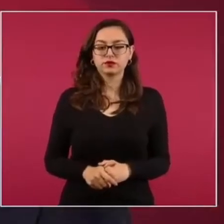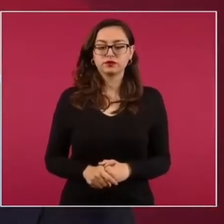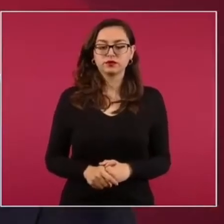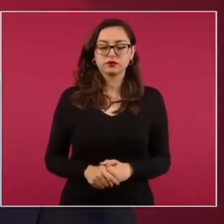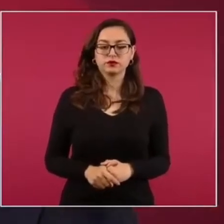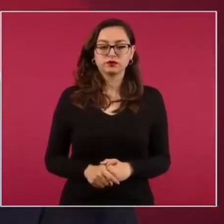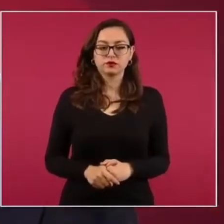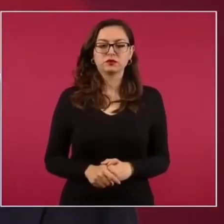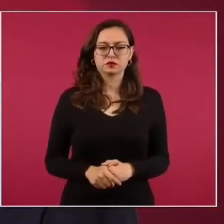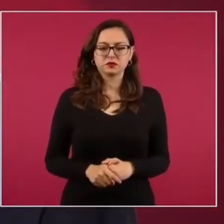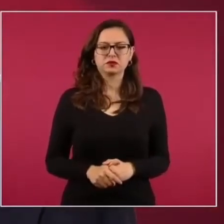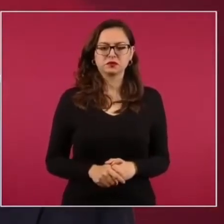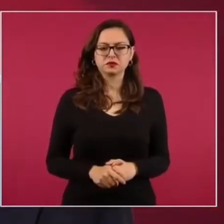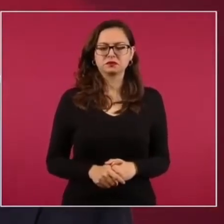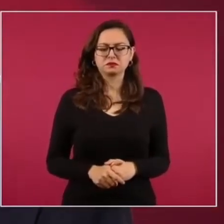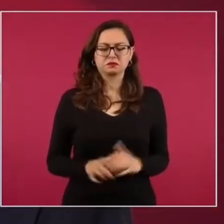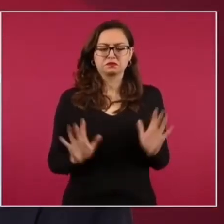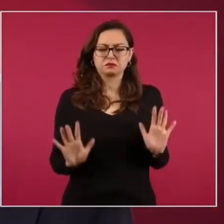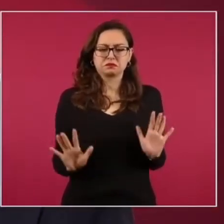que él lo decida.